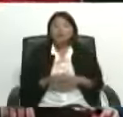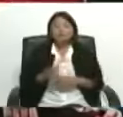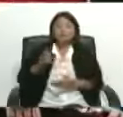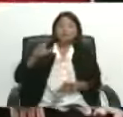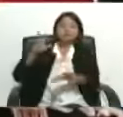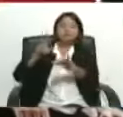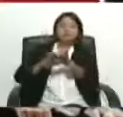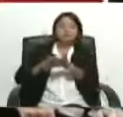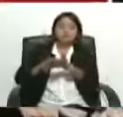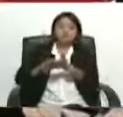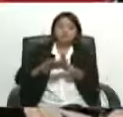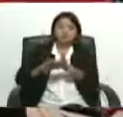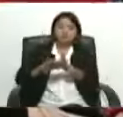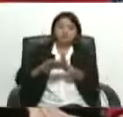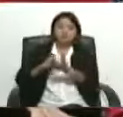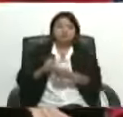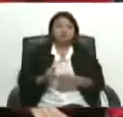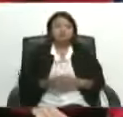Aprobado.